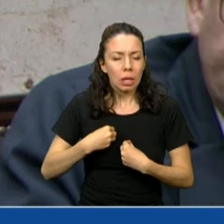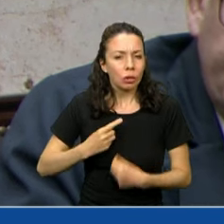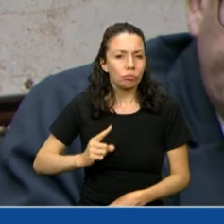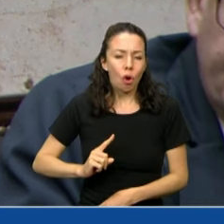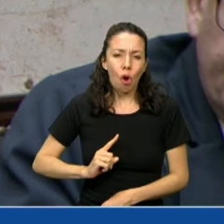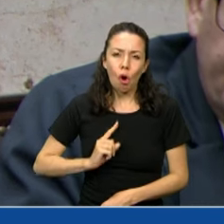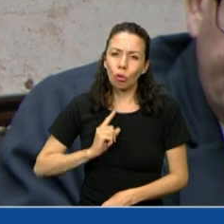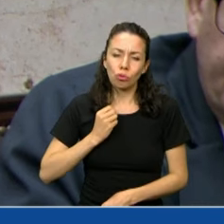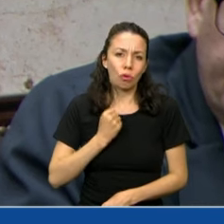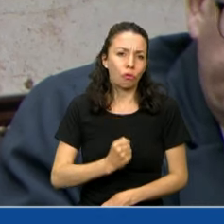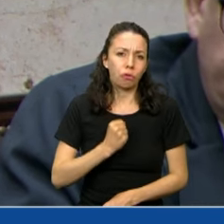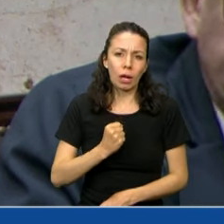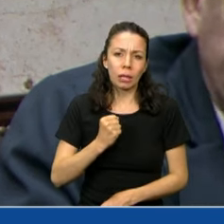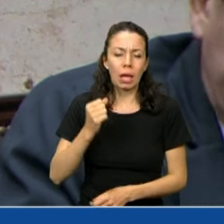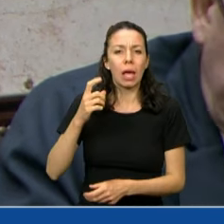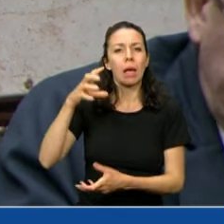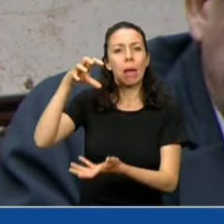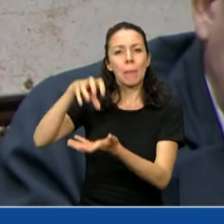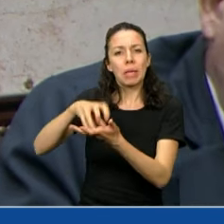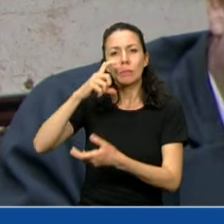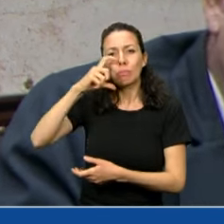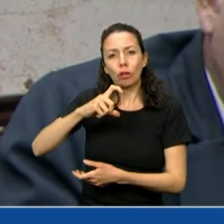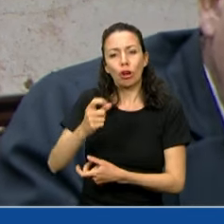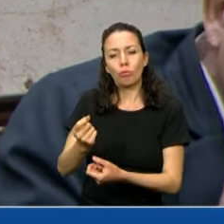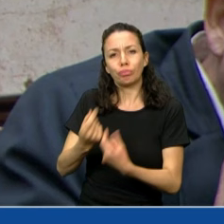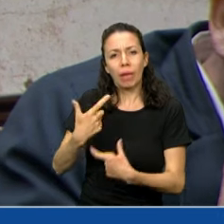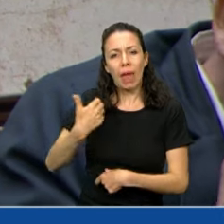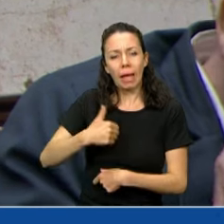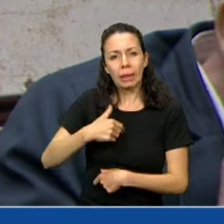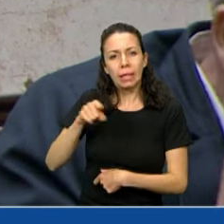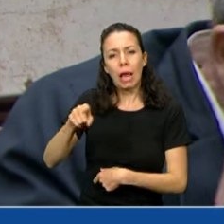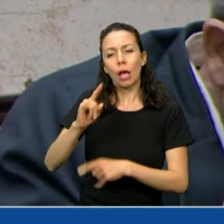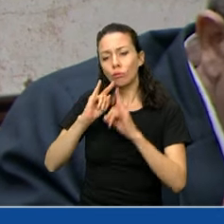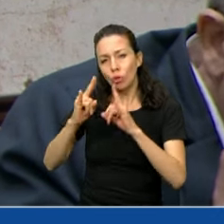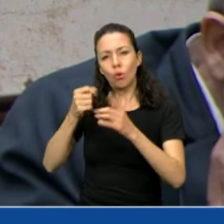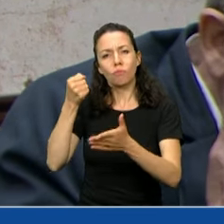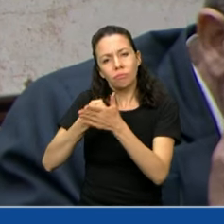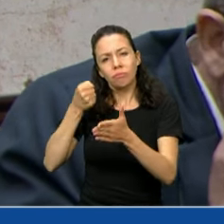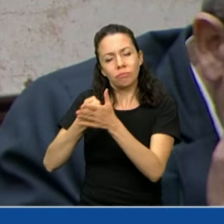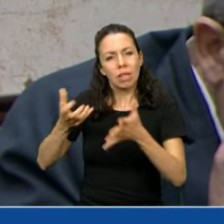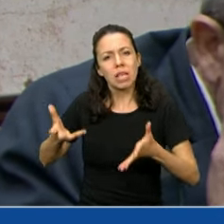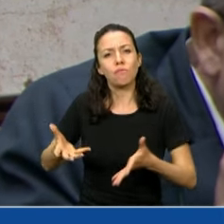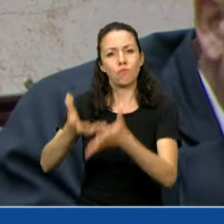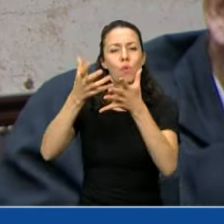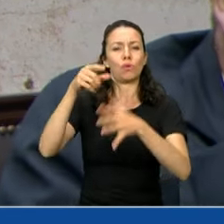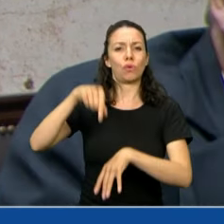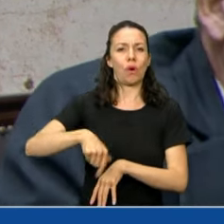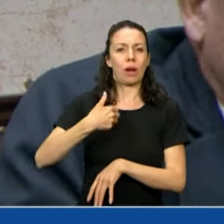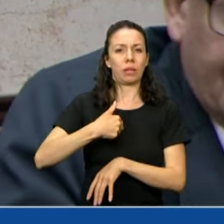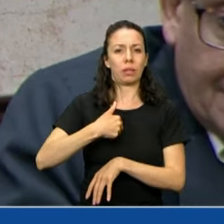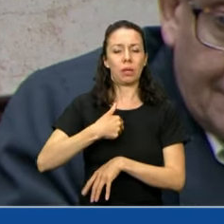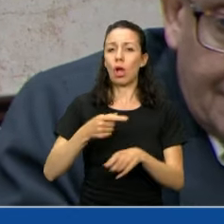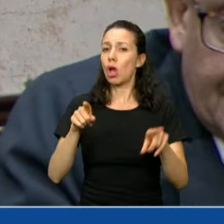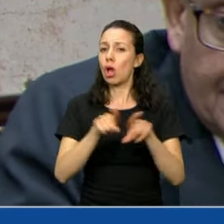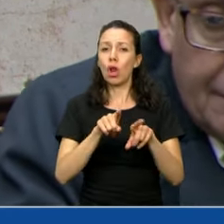bandera sea la locomotora del tren de crecimiento en Argentina de la misma manera que lo pensó mosconi de la